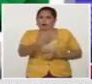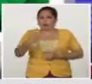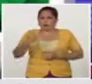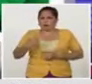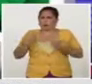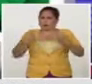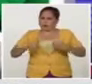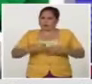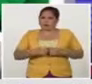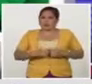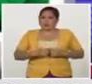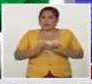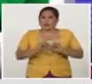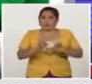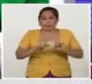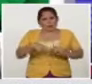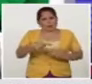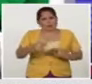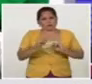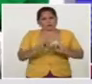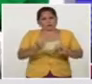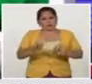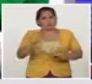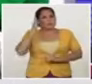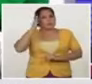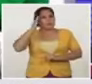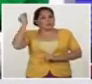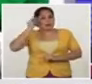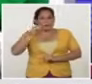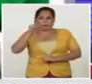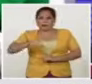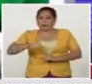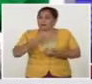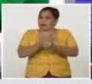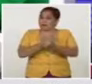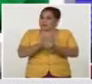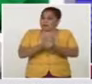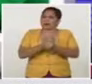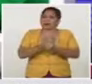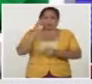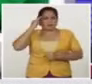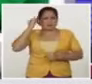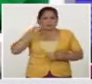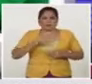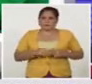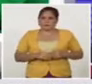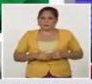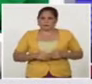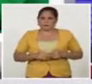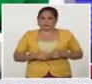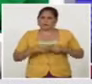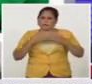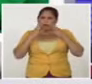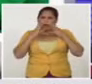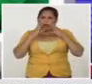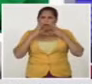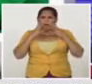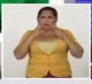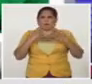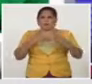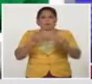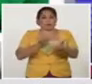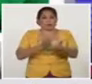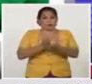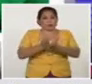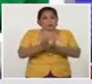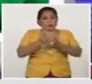damos los datos diariamente, para que las personas interioricen lo importante que es seguir